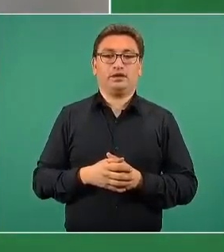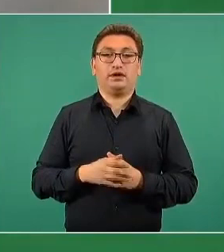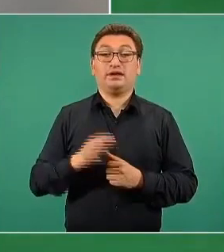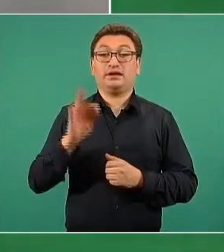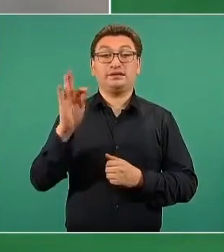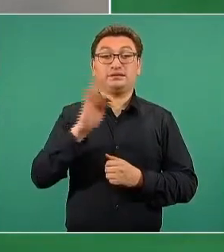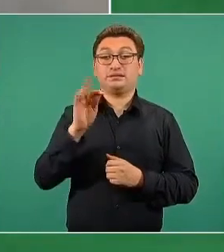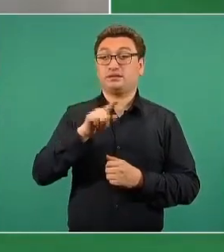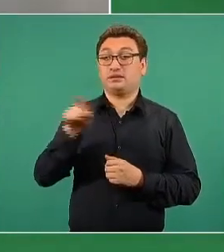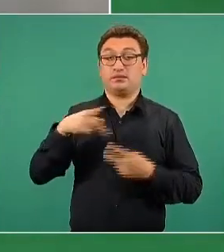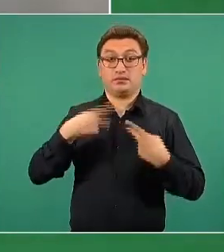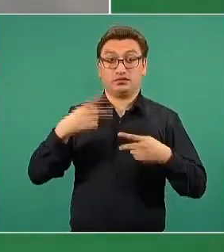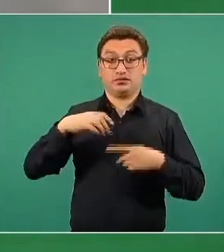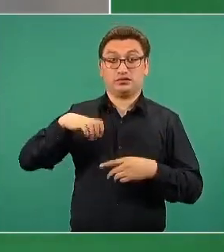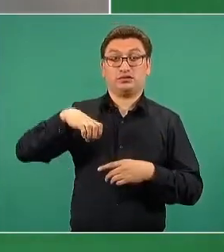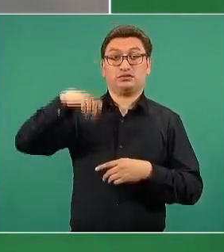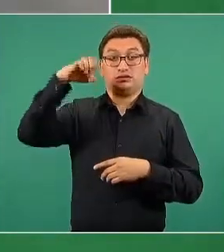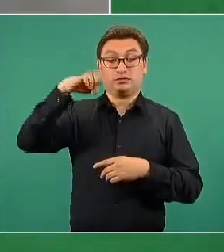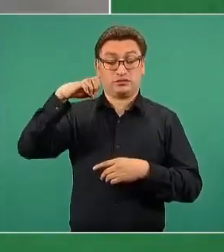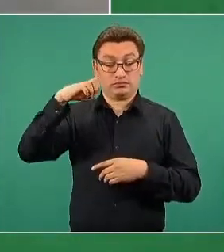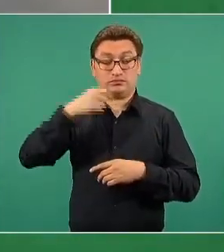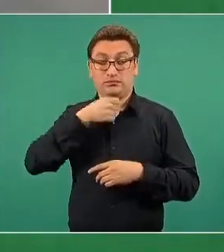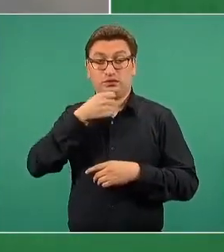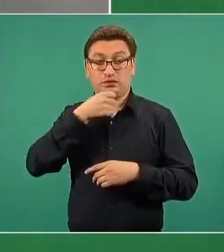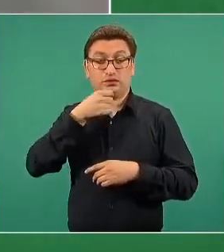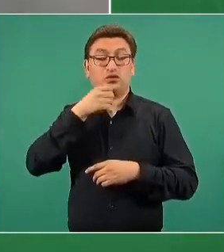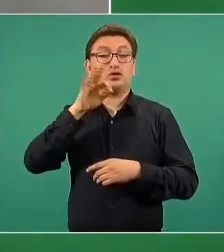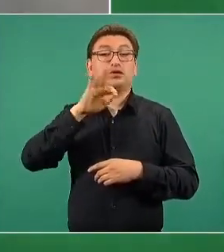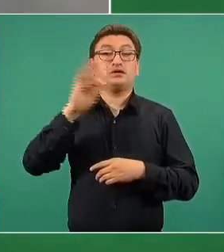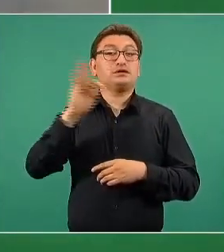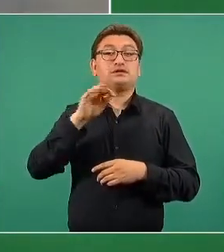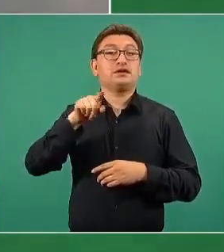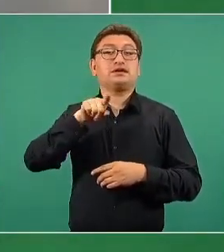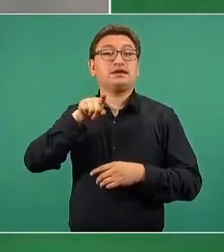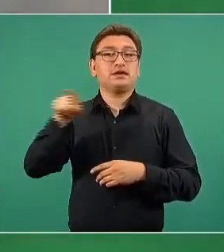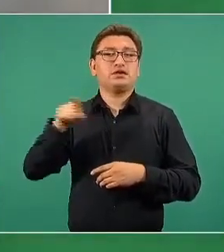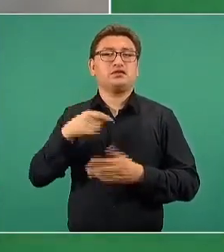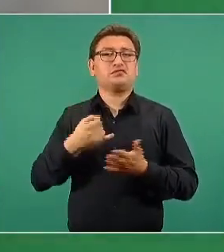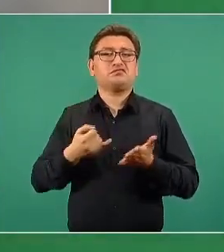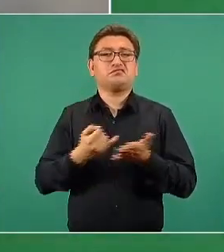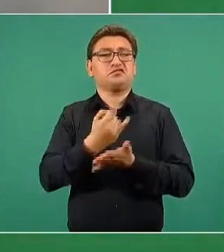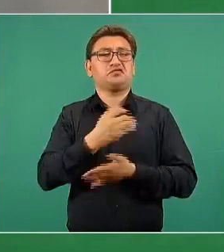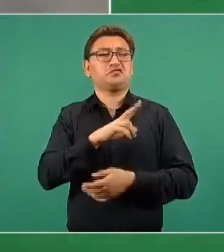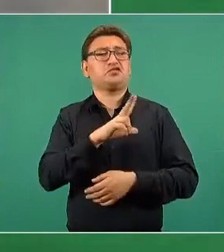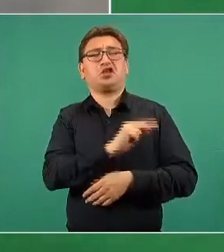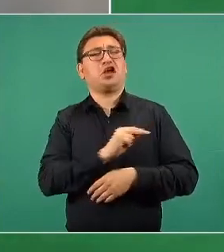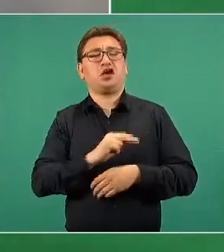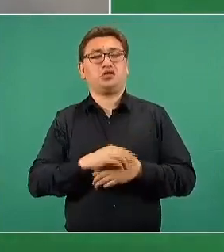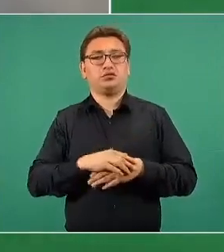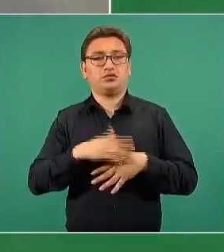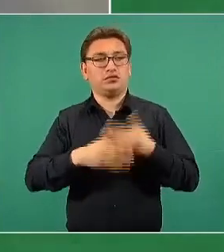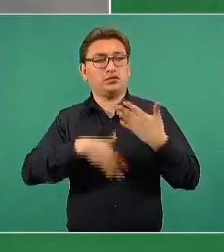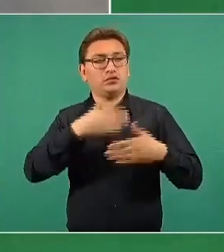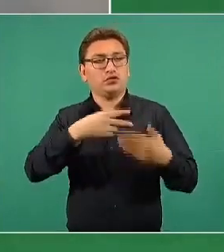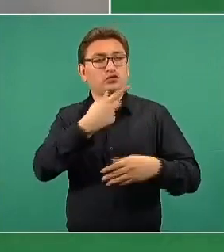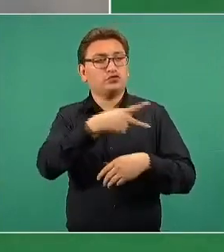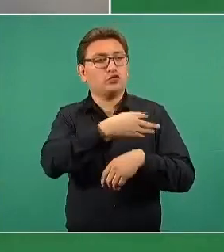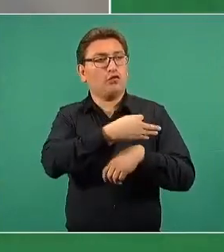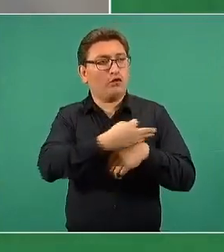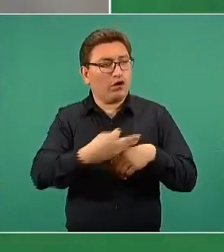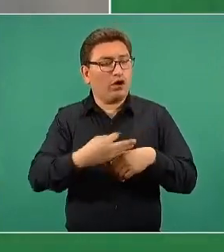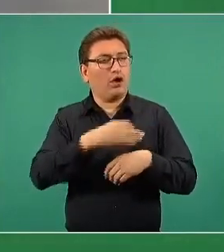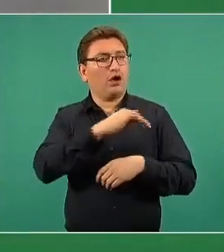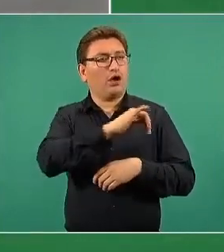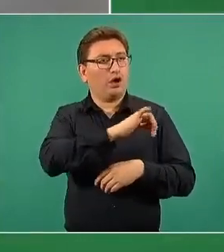existan personas adultas mayores que en su momento hayan decidido no aplicarse la vacuna, pero que ven cómo sus